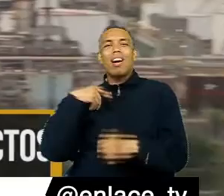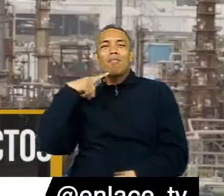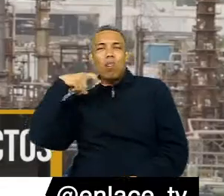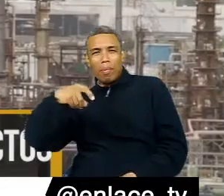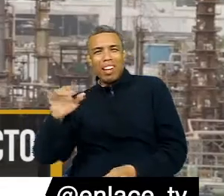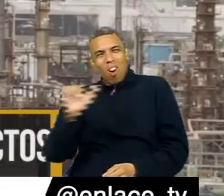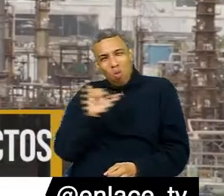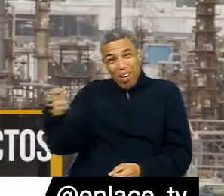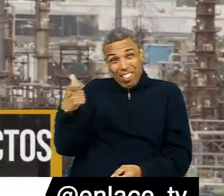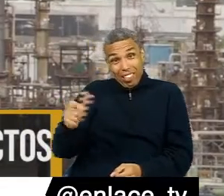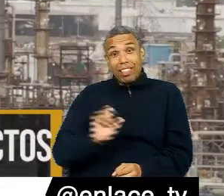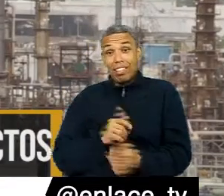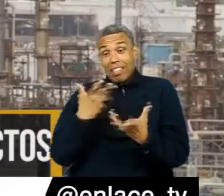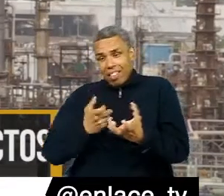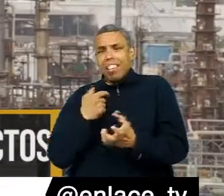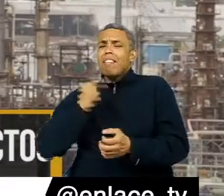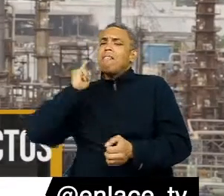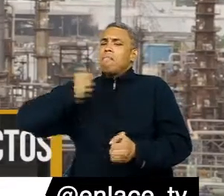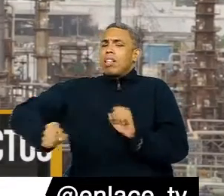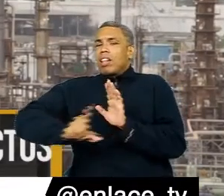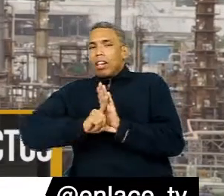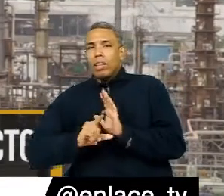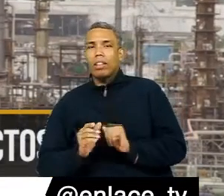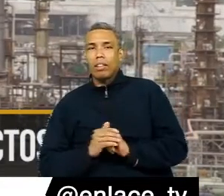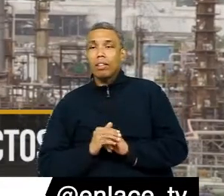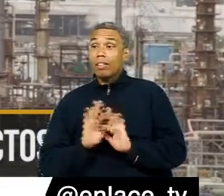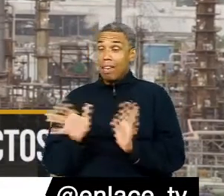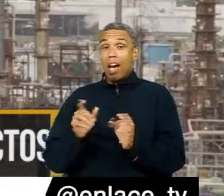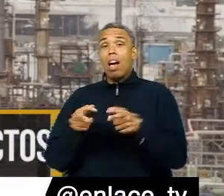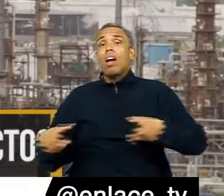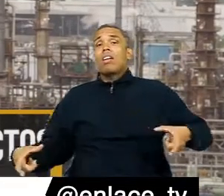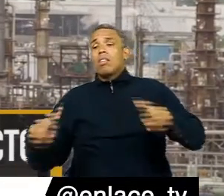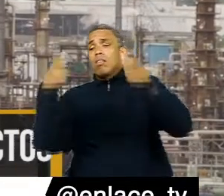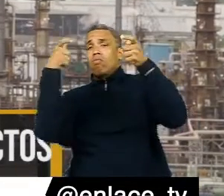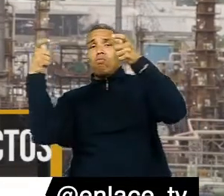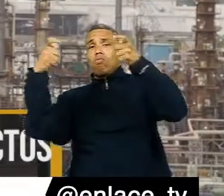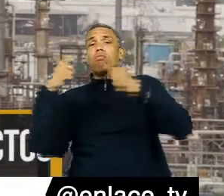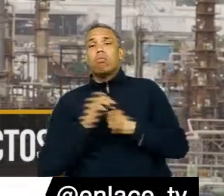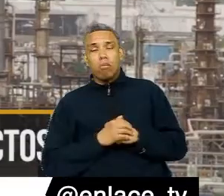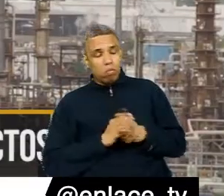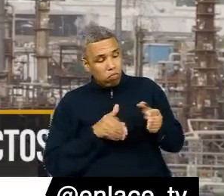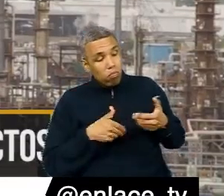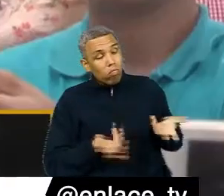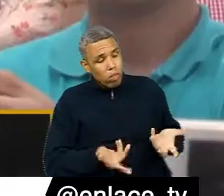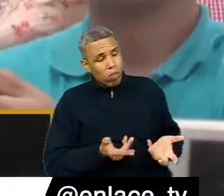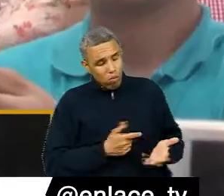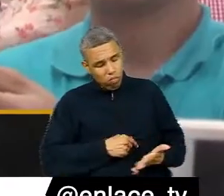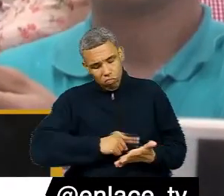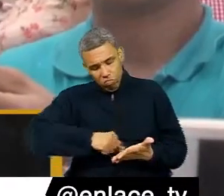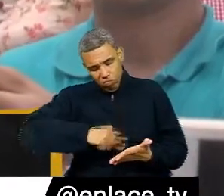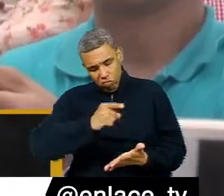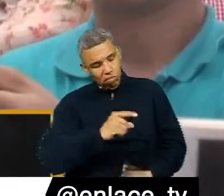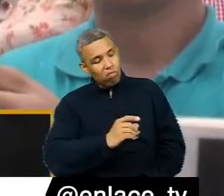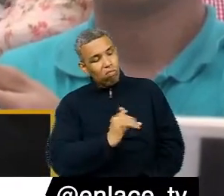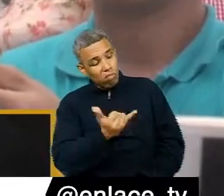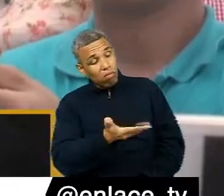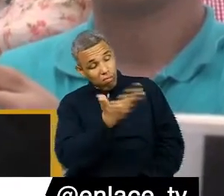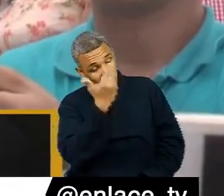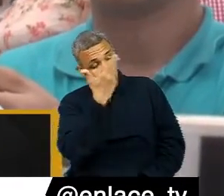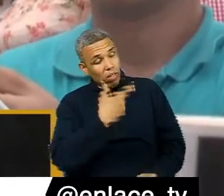la primera fase para entrar que el Congreso, ahí me llamaron los ponentes, el Consejo tiene allá el